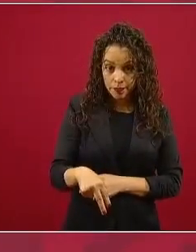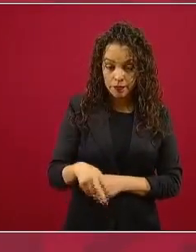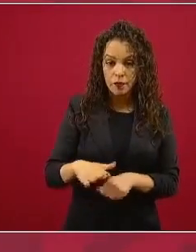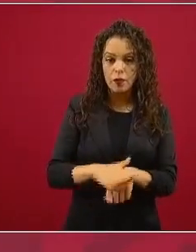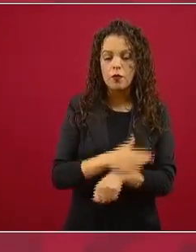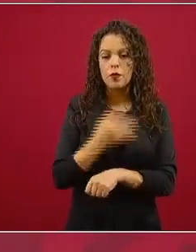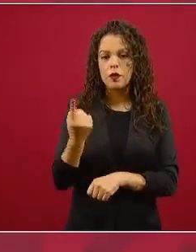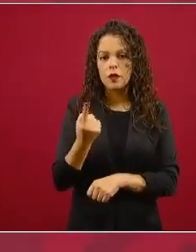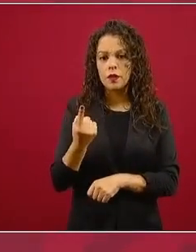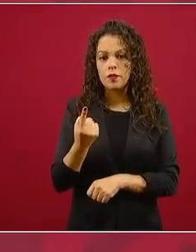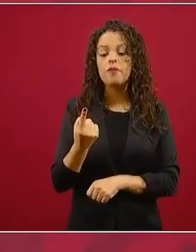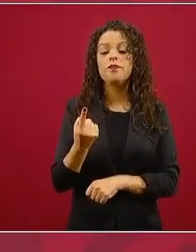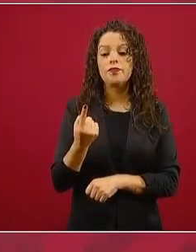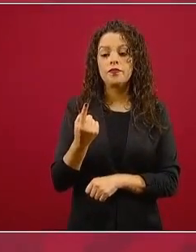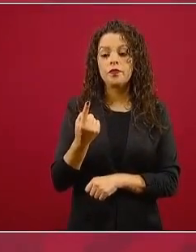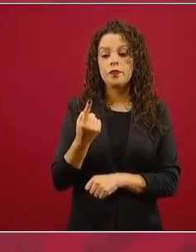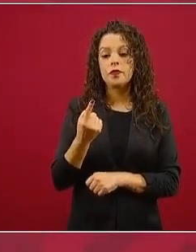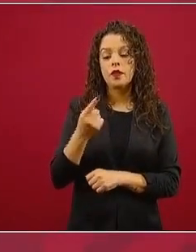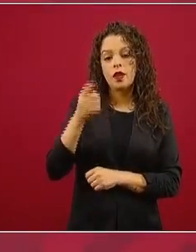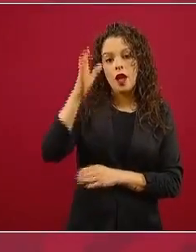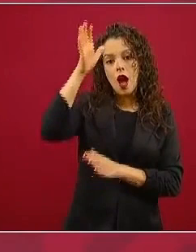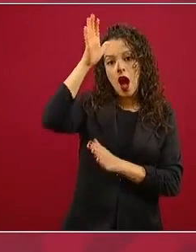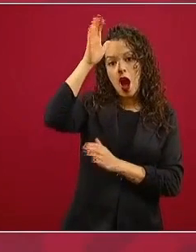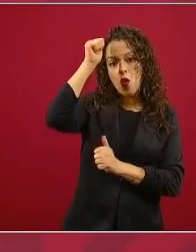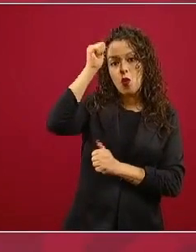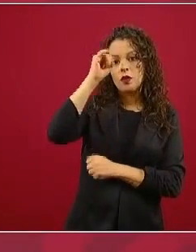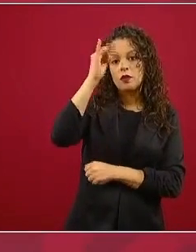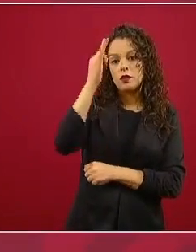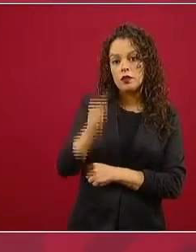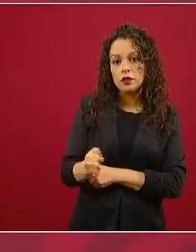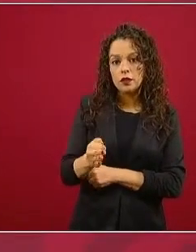por un acuerdo con la Fiscalía